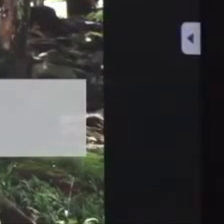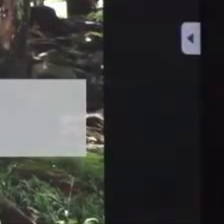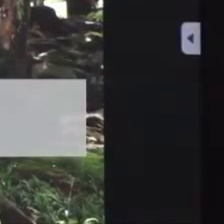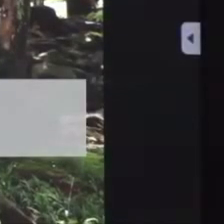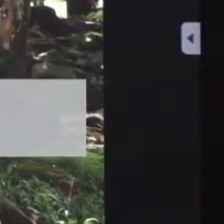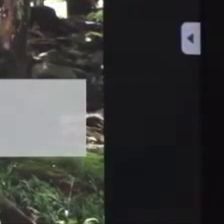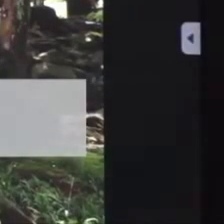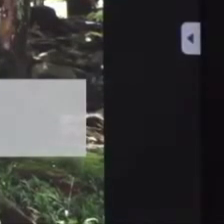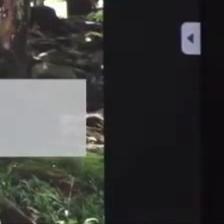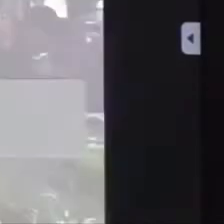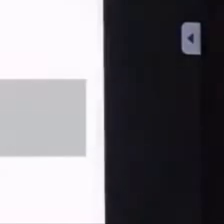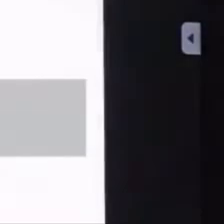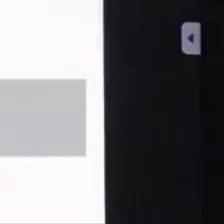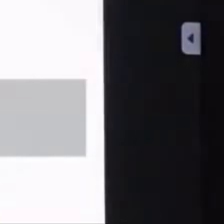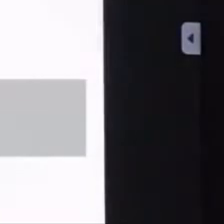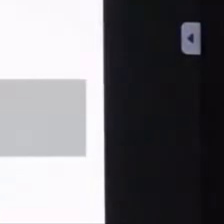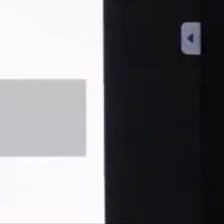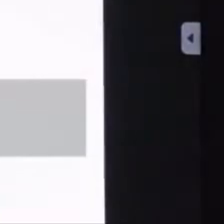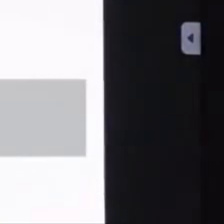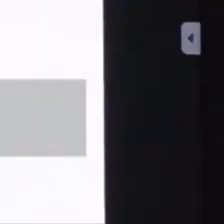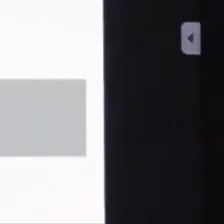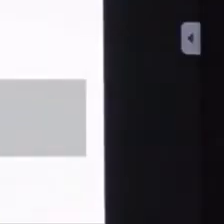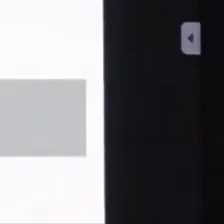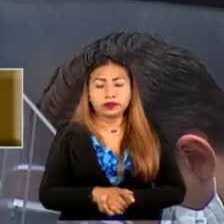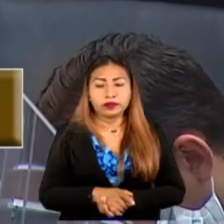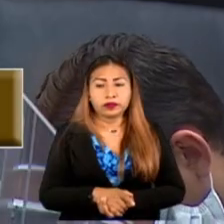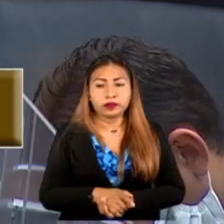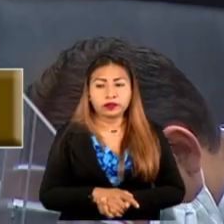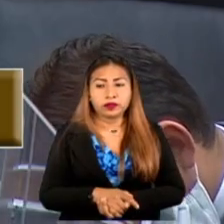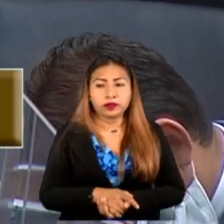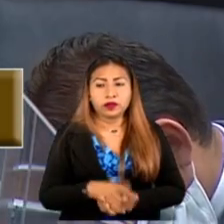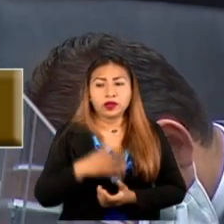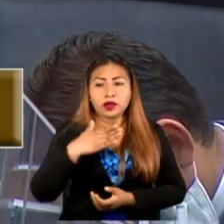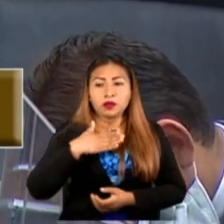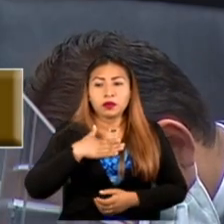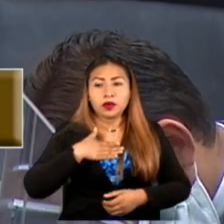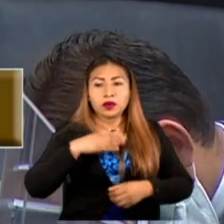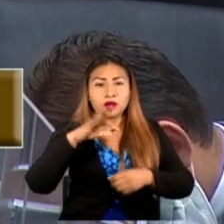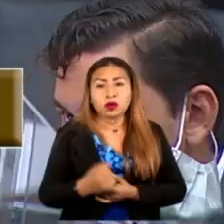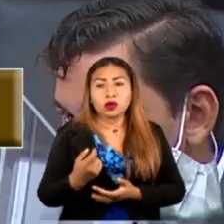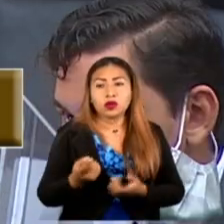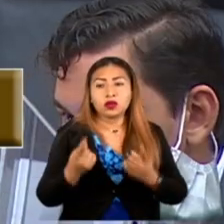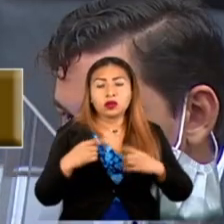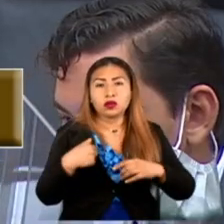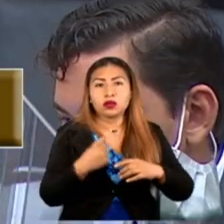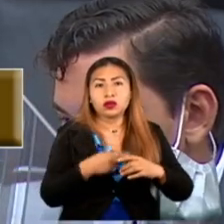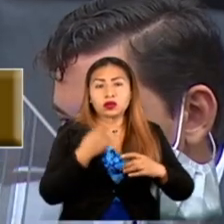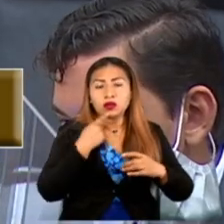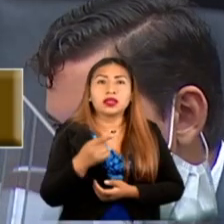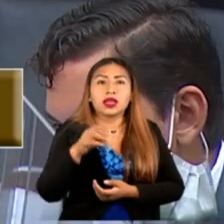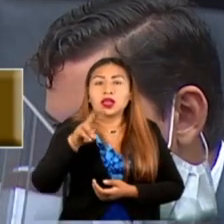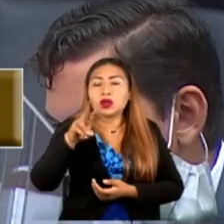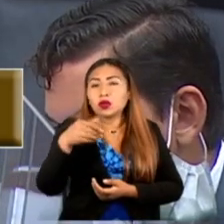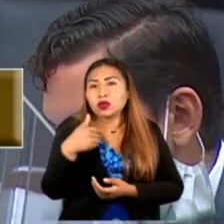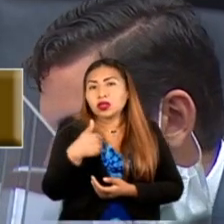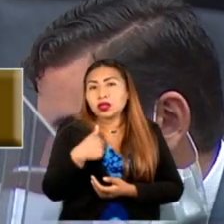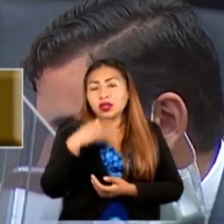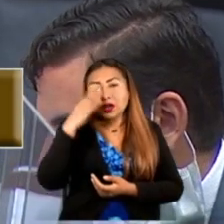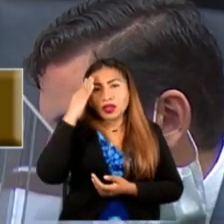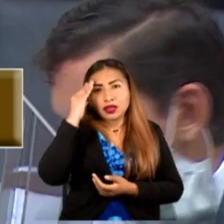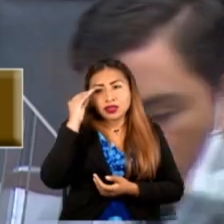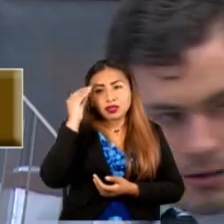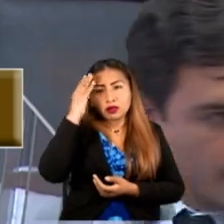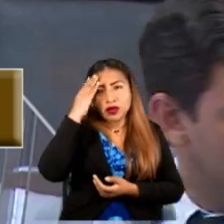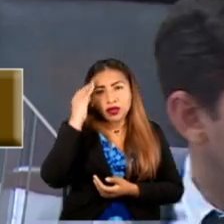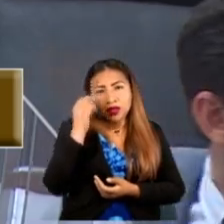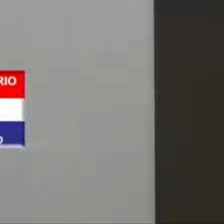ahí está llamado y está registrado como un hogar. Que mi voto es negativo. Quien está aplicando viene de las